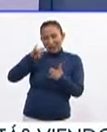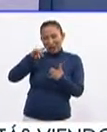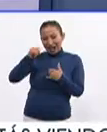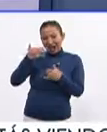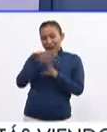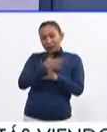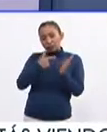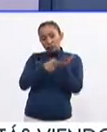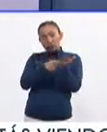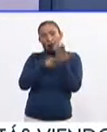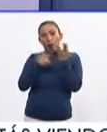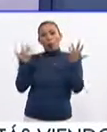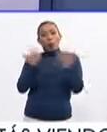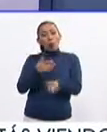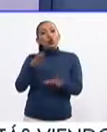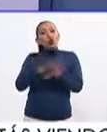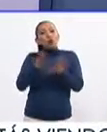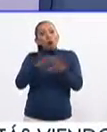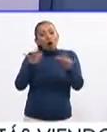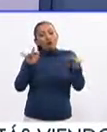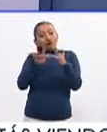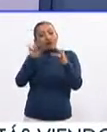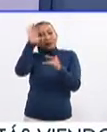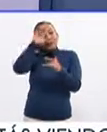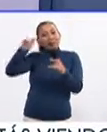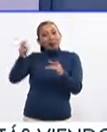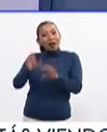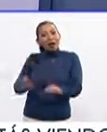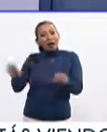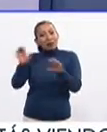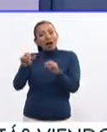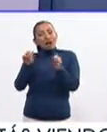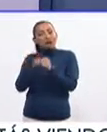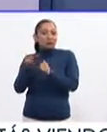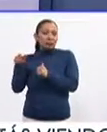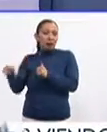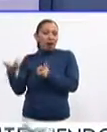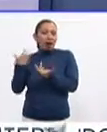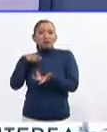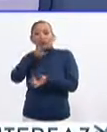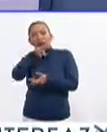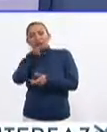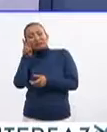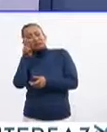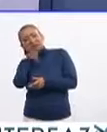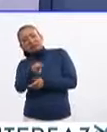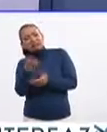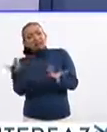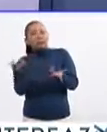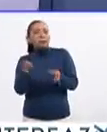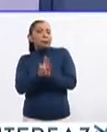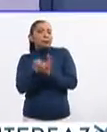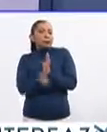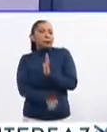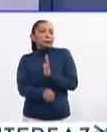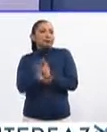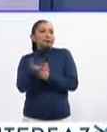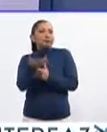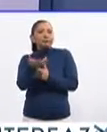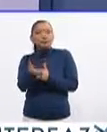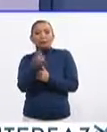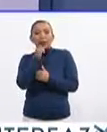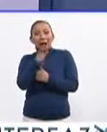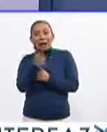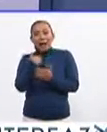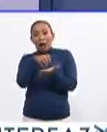que pues nos enseñó cómo enlazar la ciencia y la tecnología con preocupaciones que tienen que ver pues